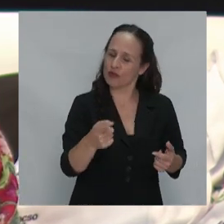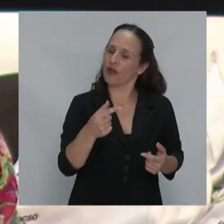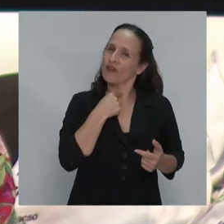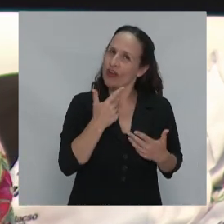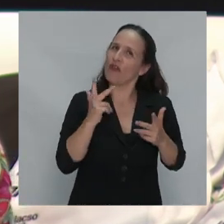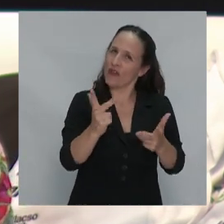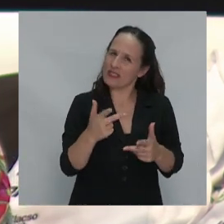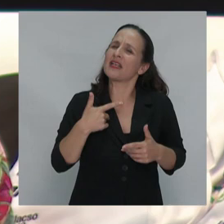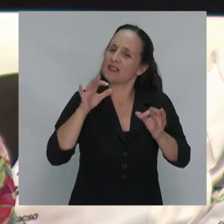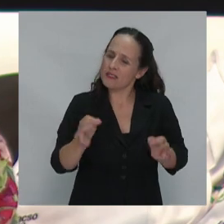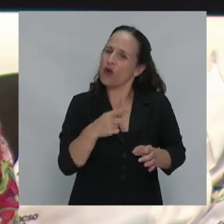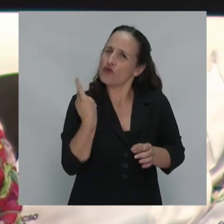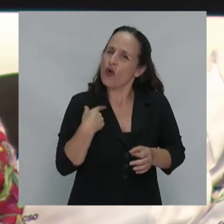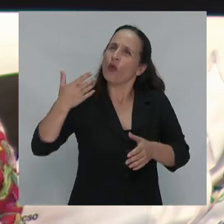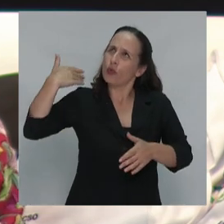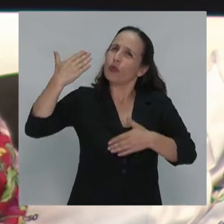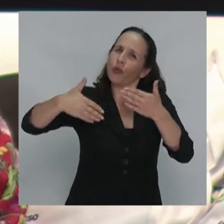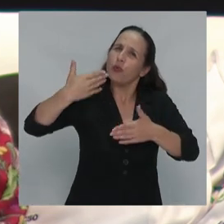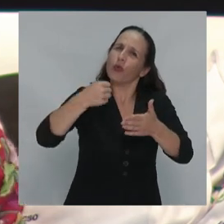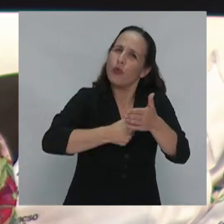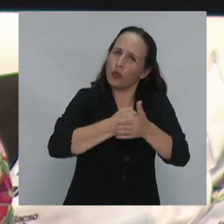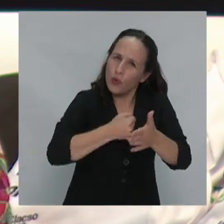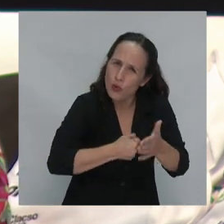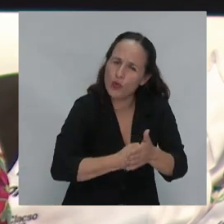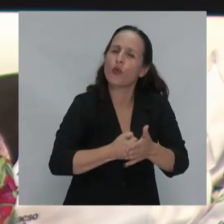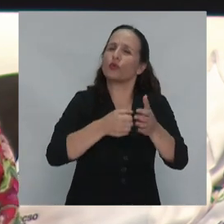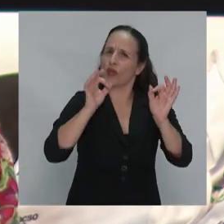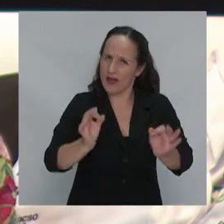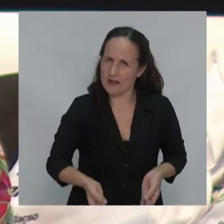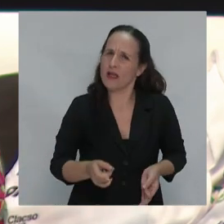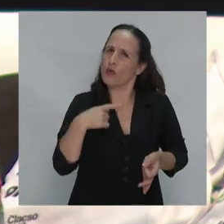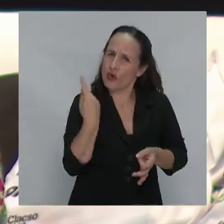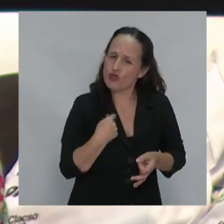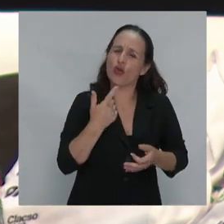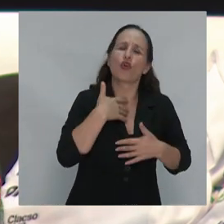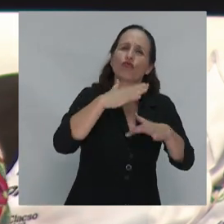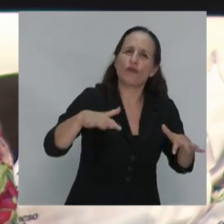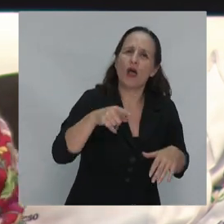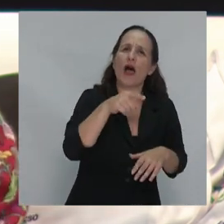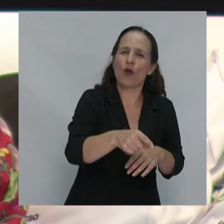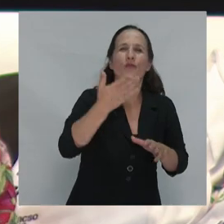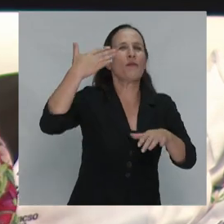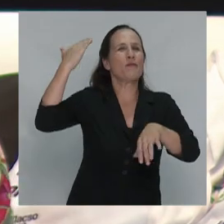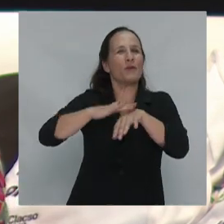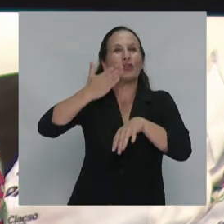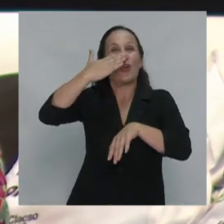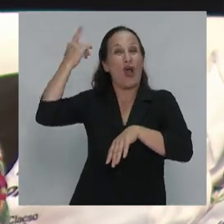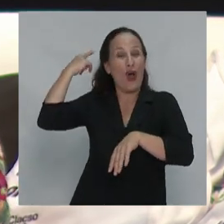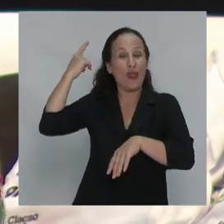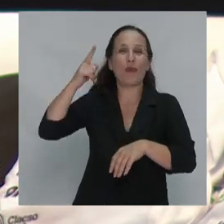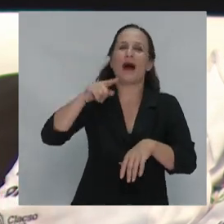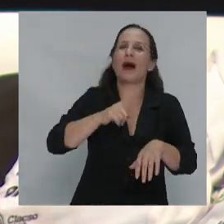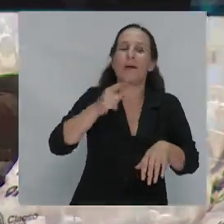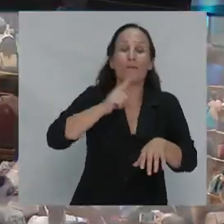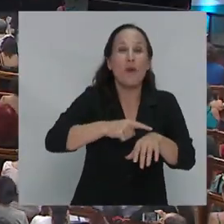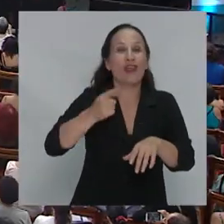legado de procesos de lucha importantísimos en la región, nos reconocemos como alumnos y alumnas del Cordobazo, de los jóvenes que han